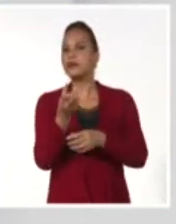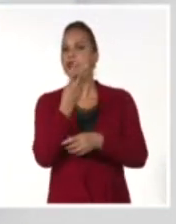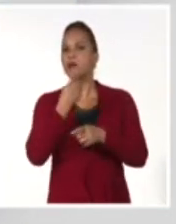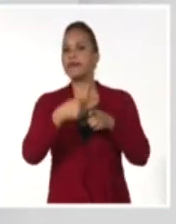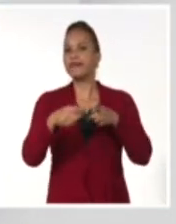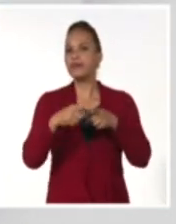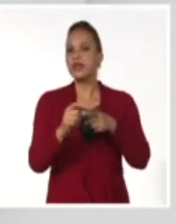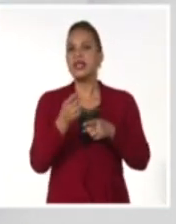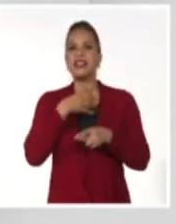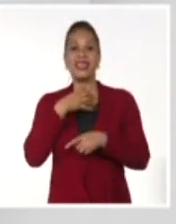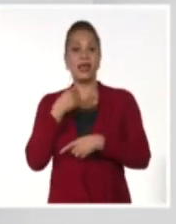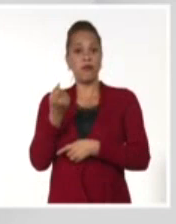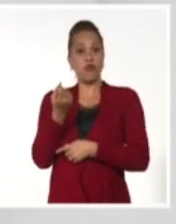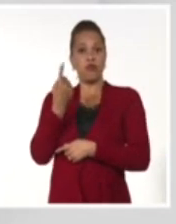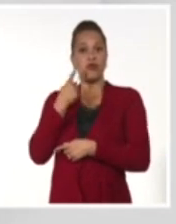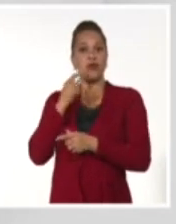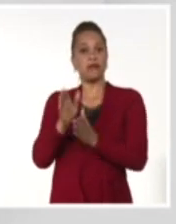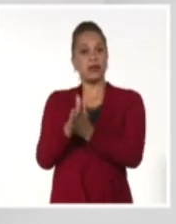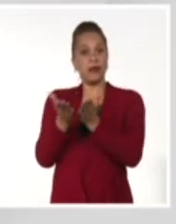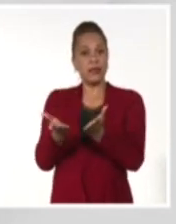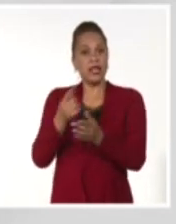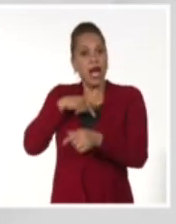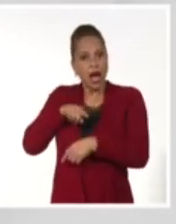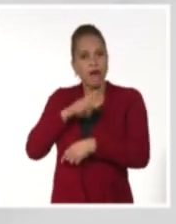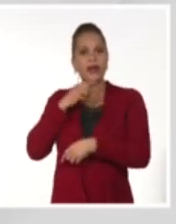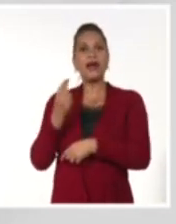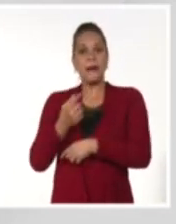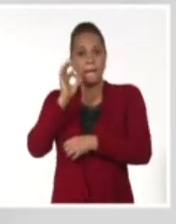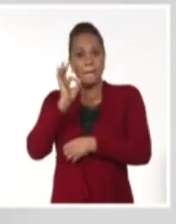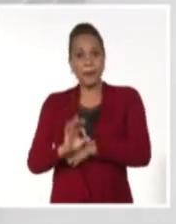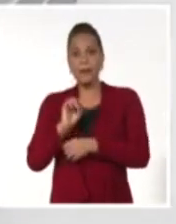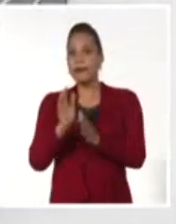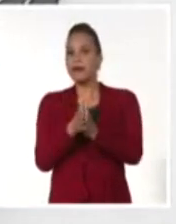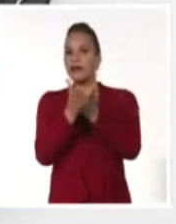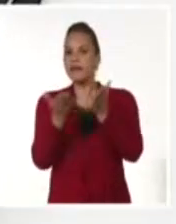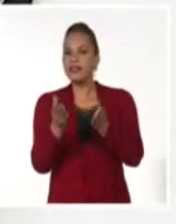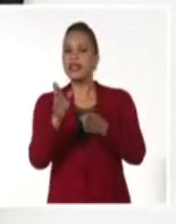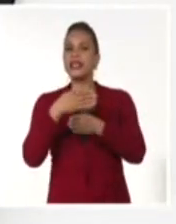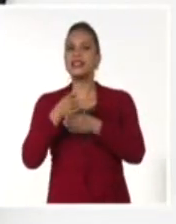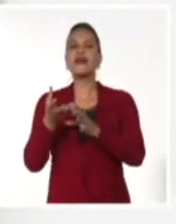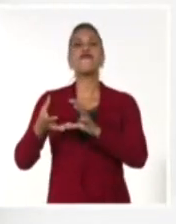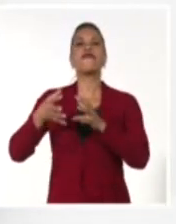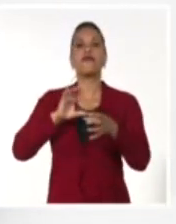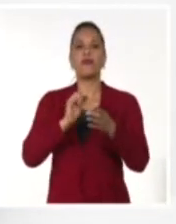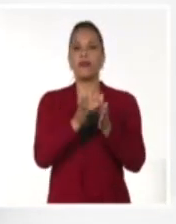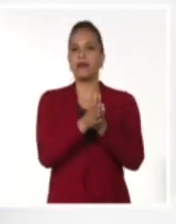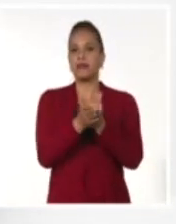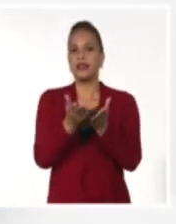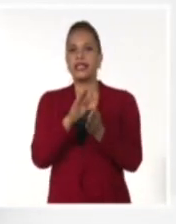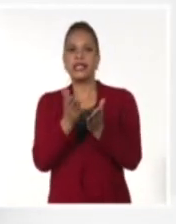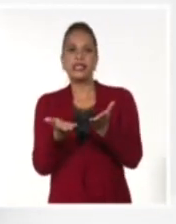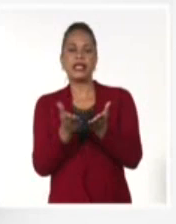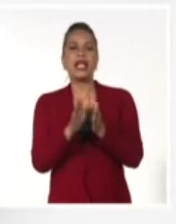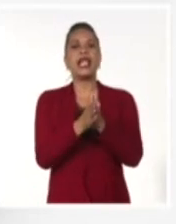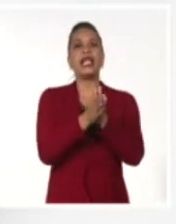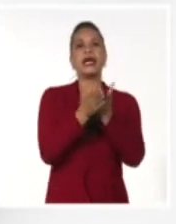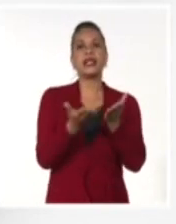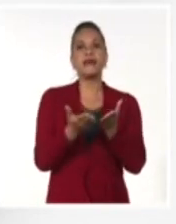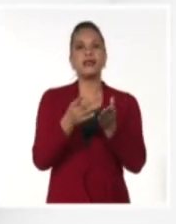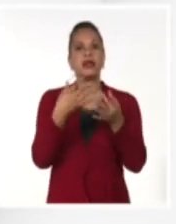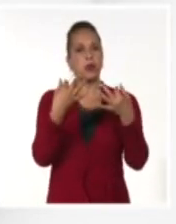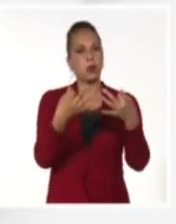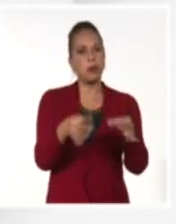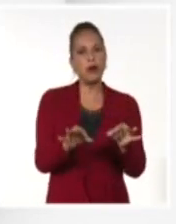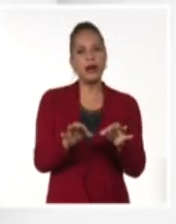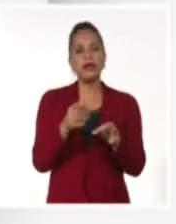revista y ahora tenemos la misma revista en tres distribuciones o en tres sabores podríamos decir está la revista tradicional